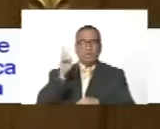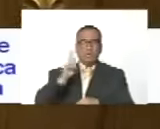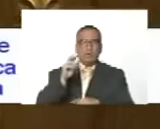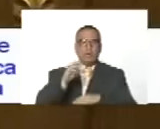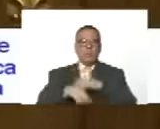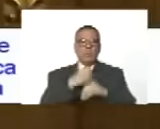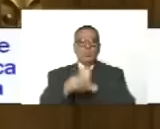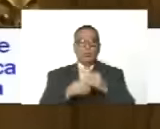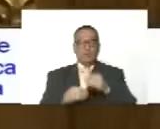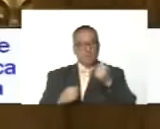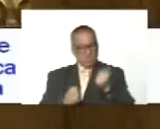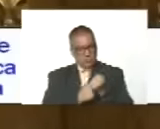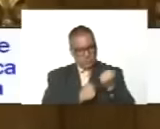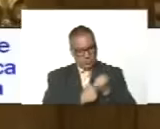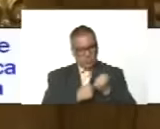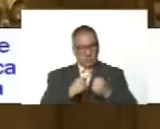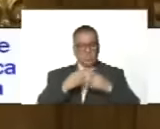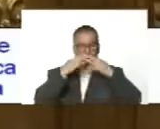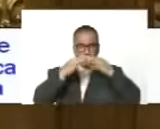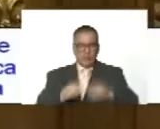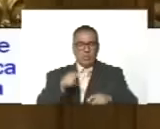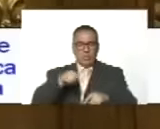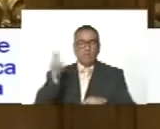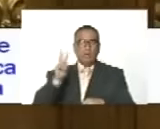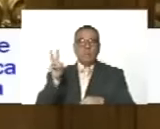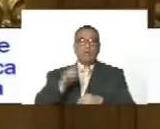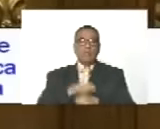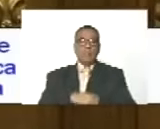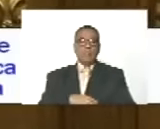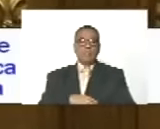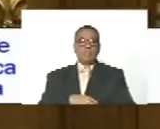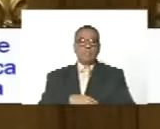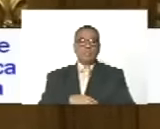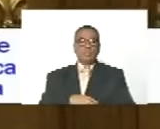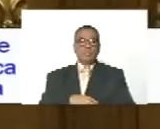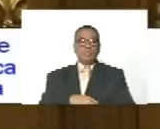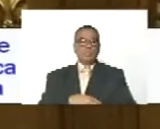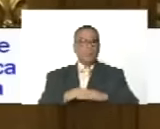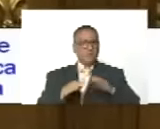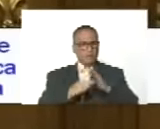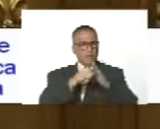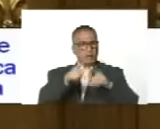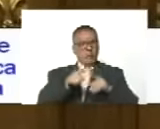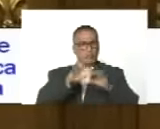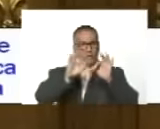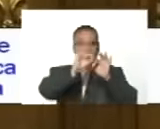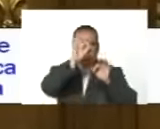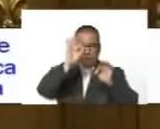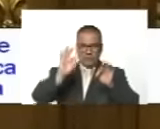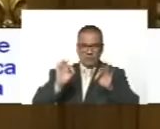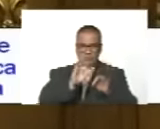estamos impulsando vigorosamente en Venezuela y contraponen un modelo